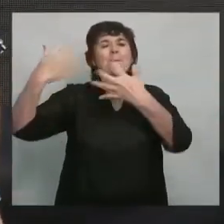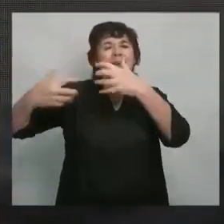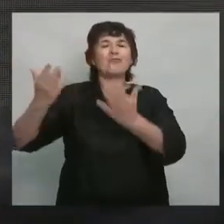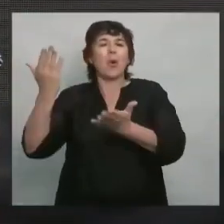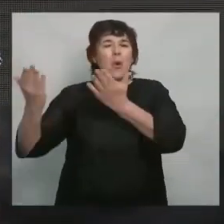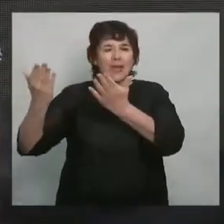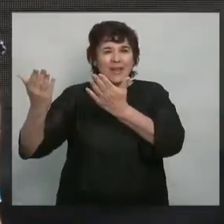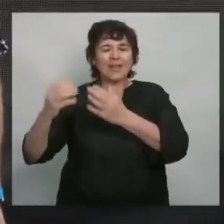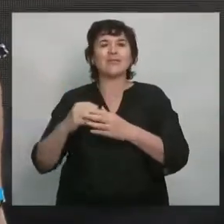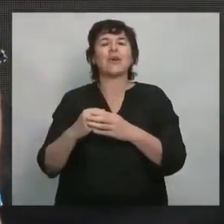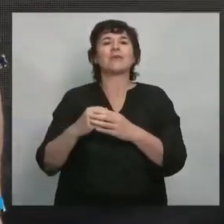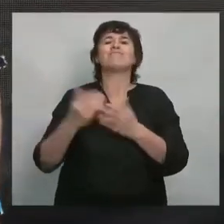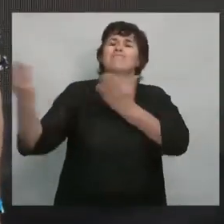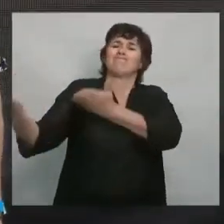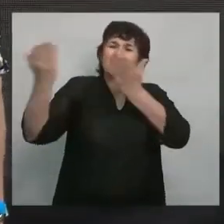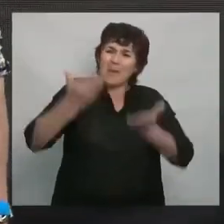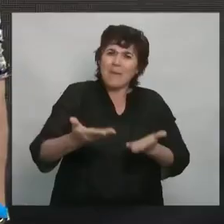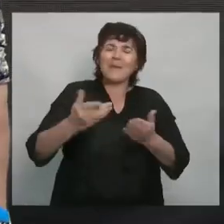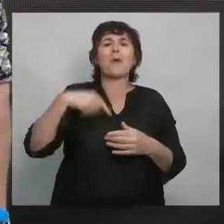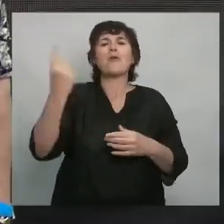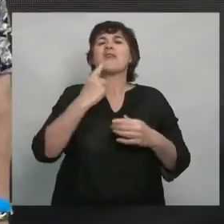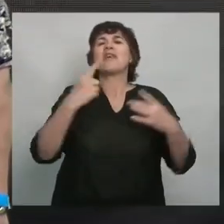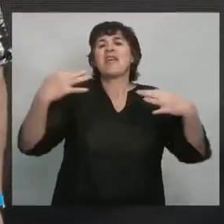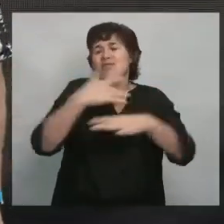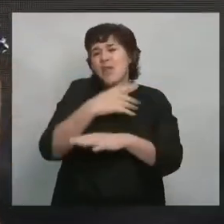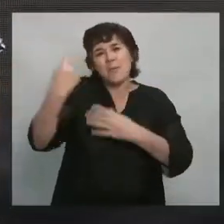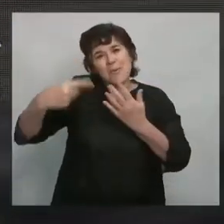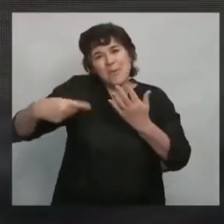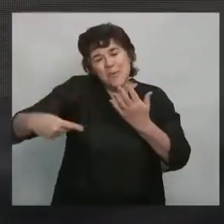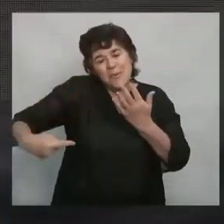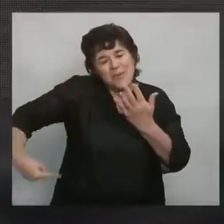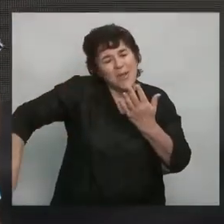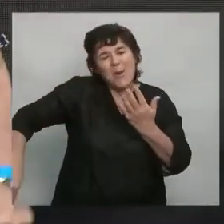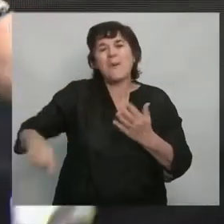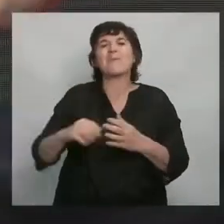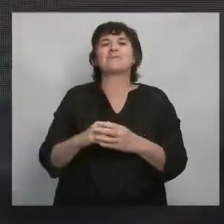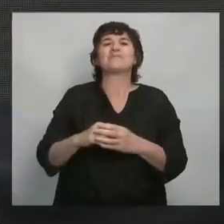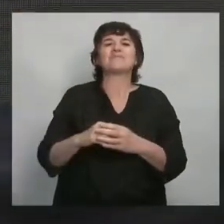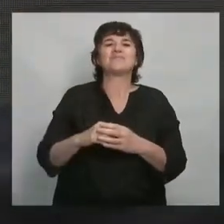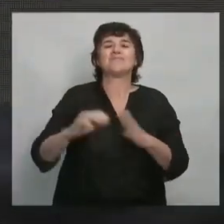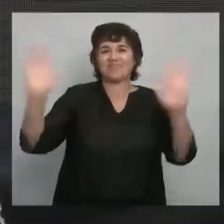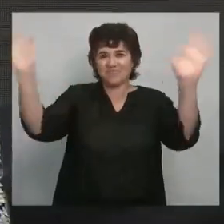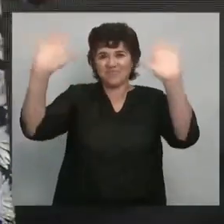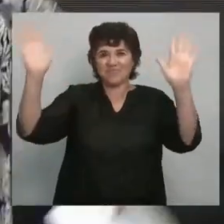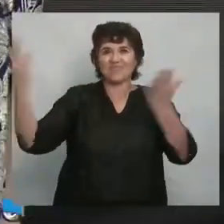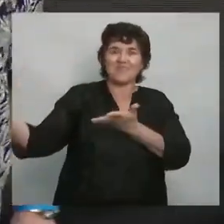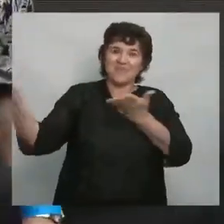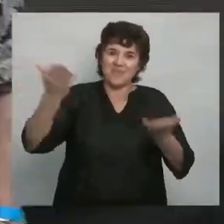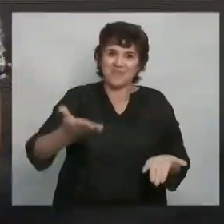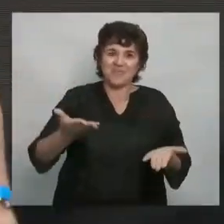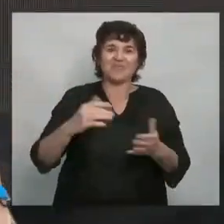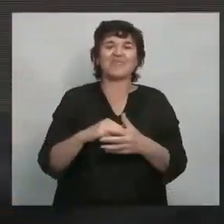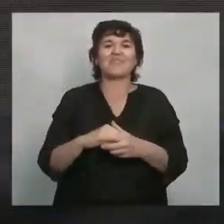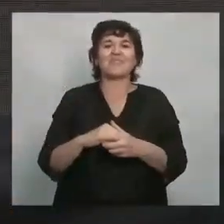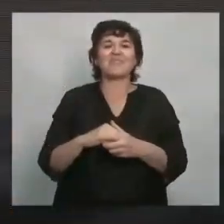Bienvenido, bienvenuti, bienvenidos, welcome, callayá, hola, hola. Los dejo con